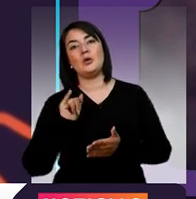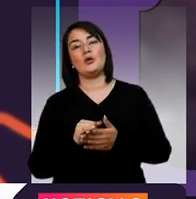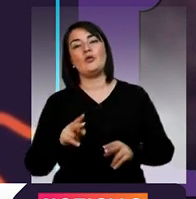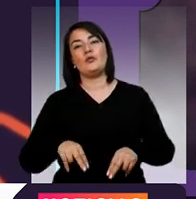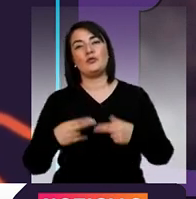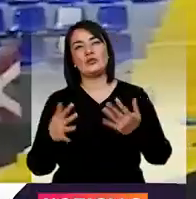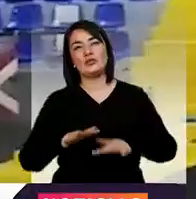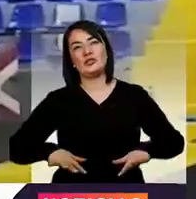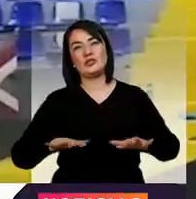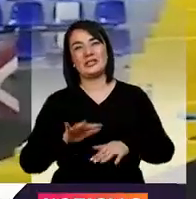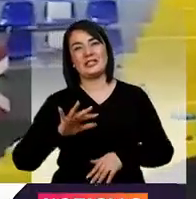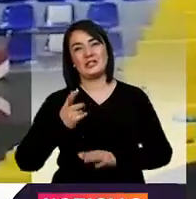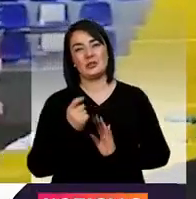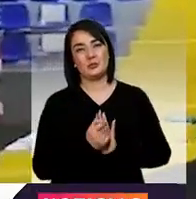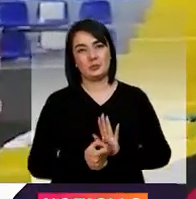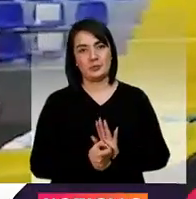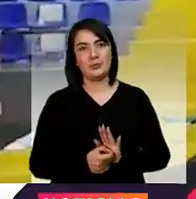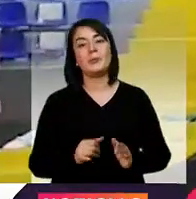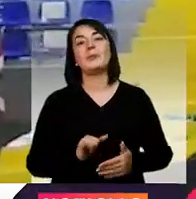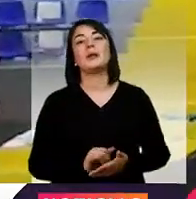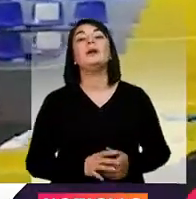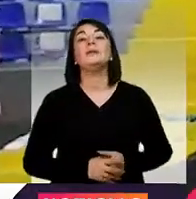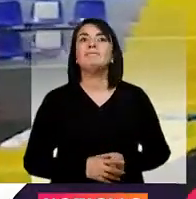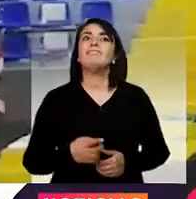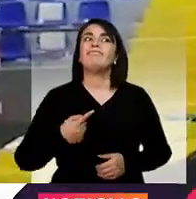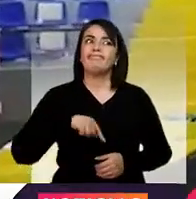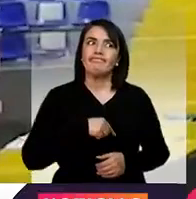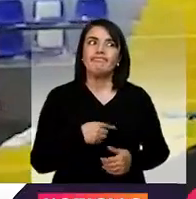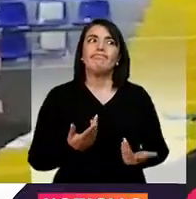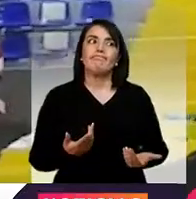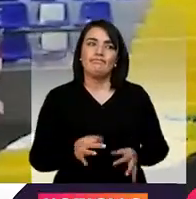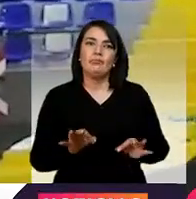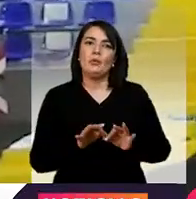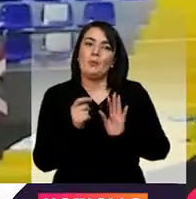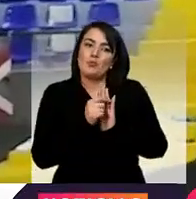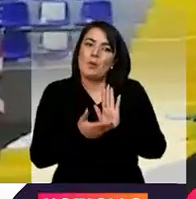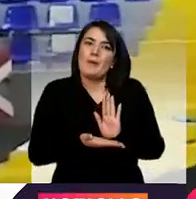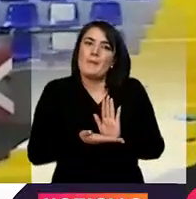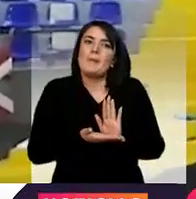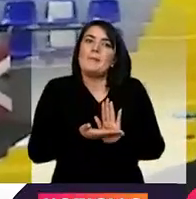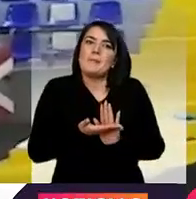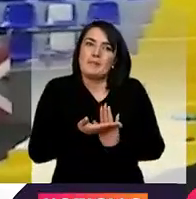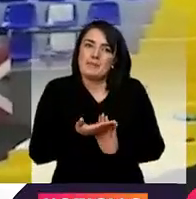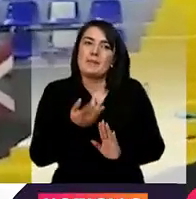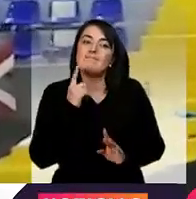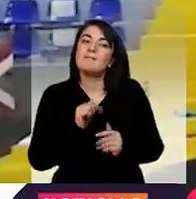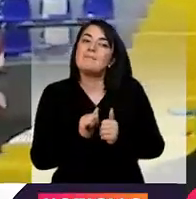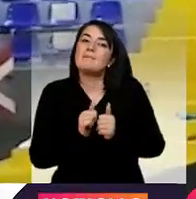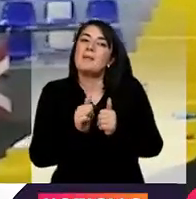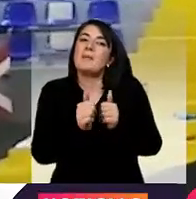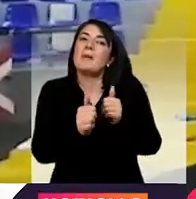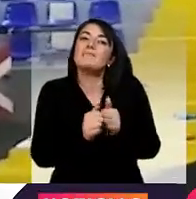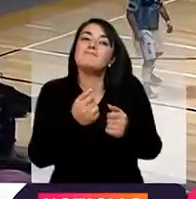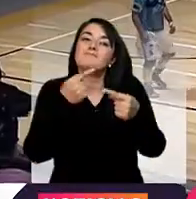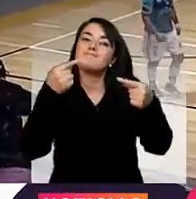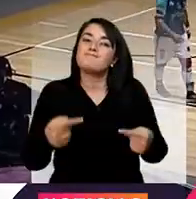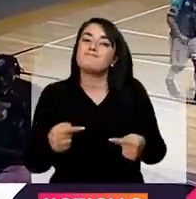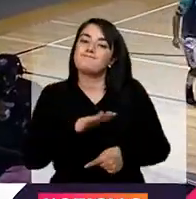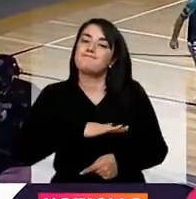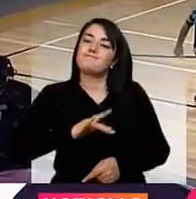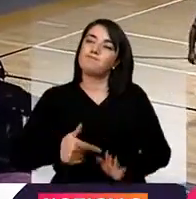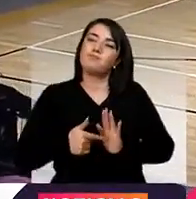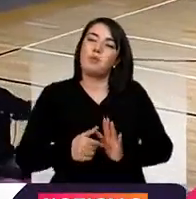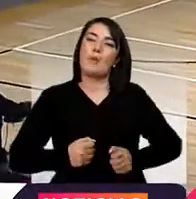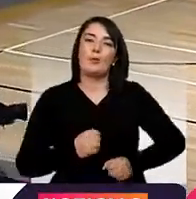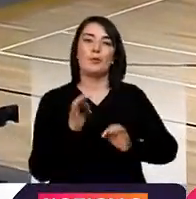5 unidades. Es algo que tenemos que sumar de aquí en adelante los dos equipos para clasificar los dos y representar bien a Bogotá en esa fase final. La quinta